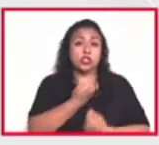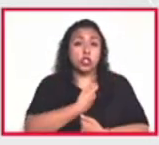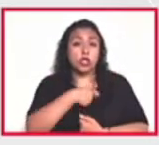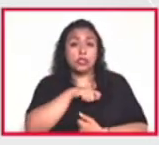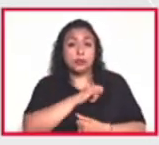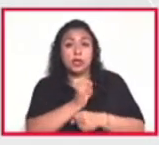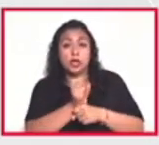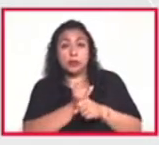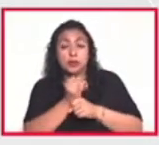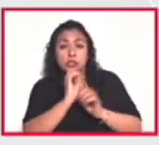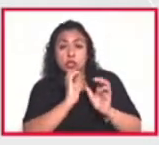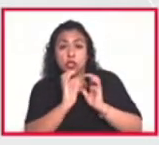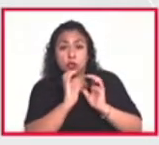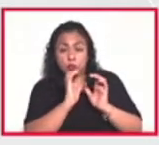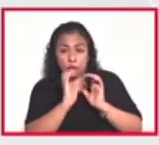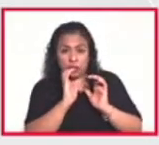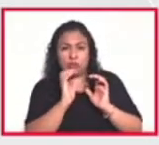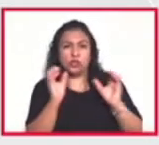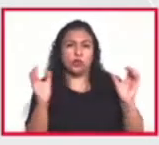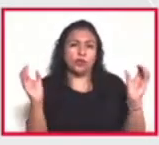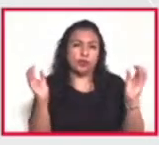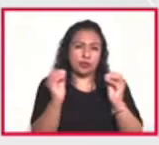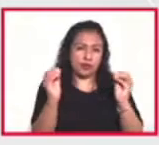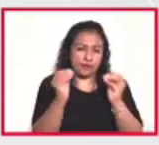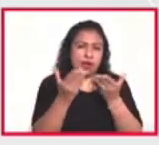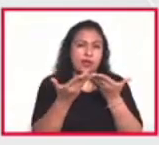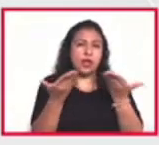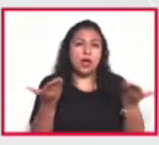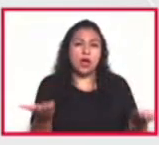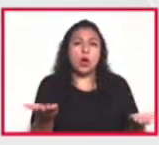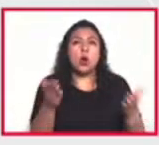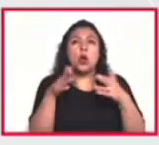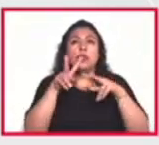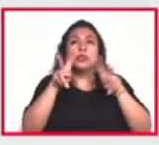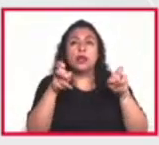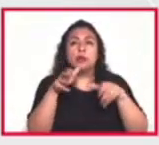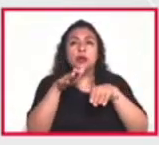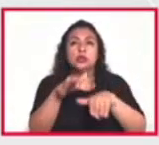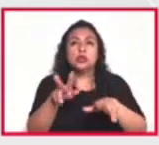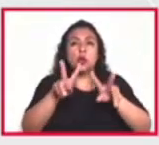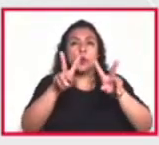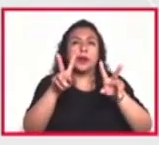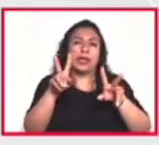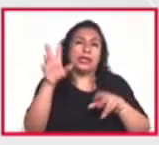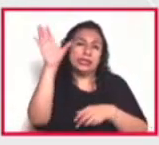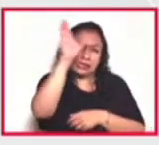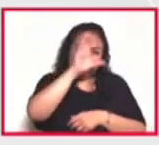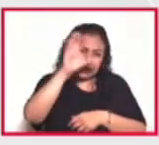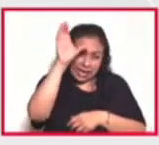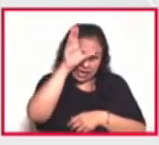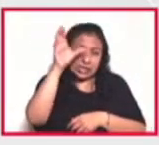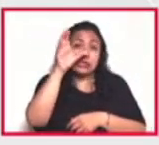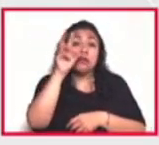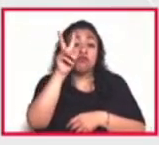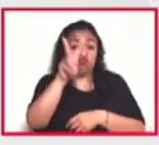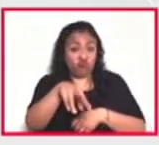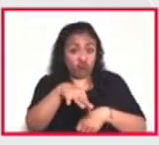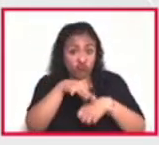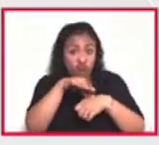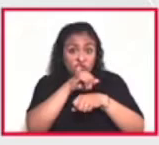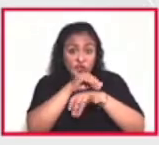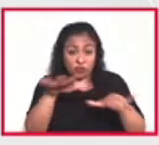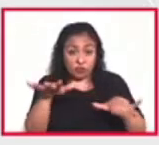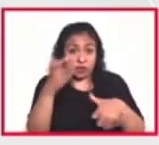de la Comunicación. El debate, en esa ocasión, el tratamiento de los contenidos científicos y la veracidad de la información en tiempos